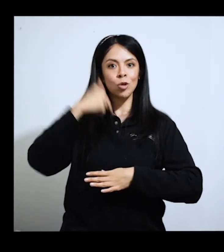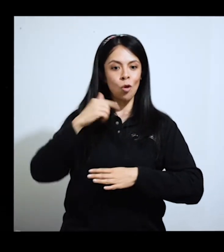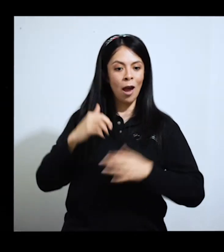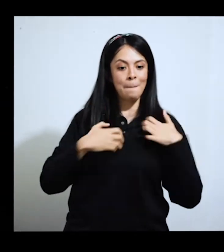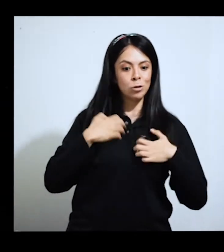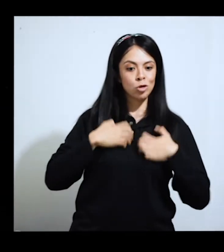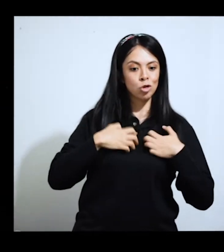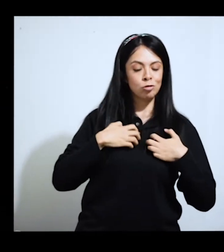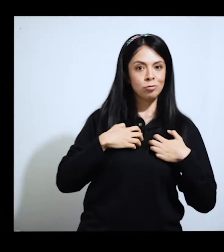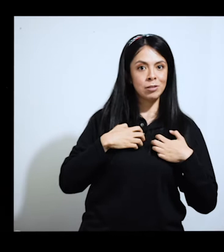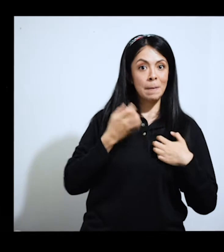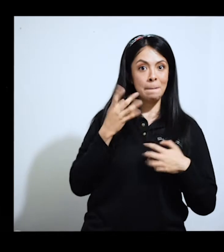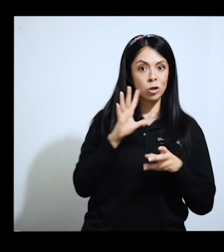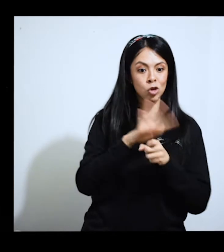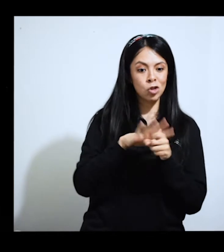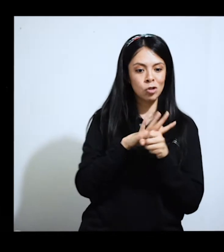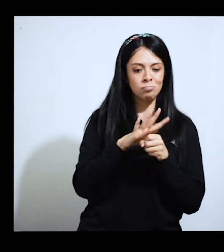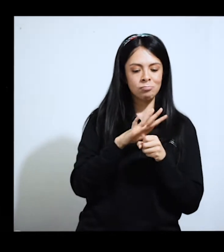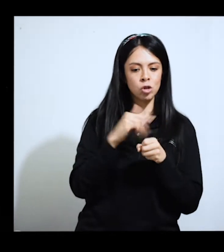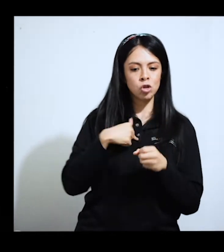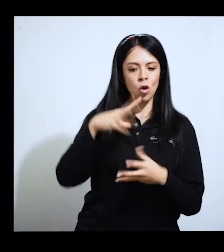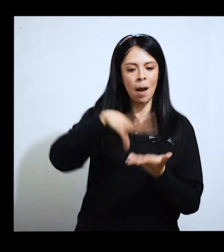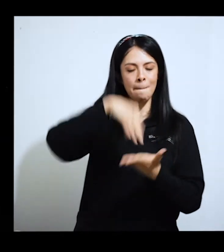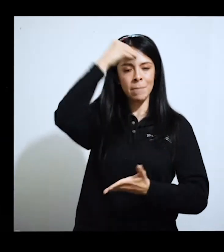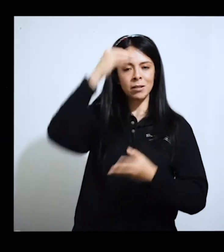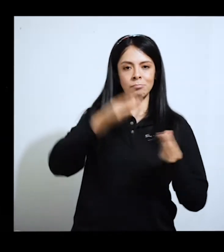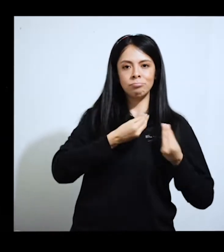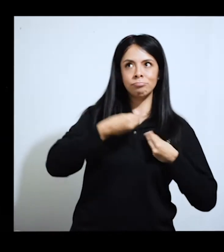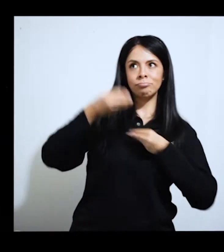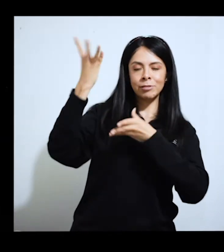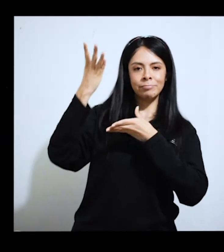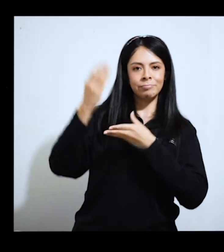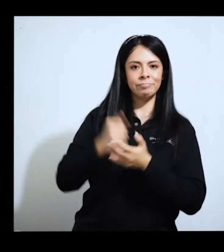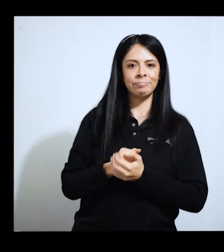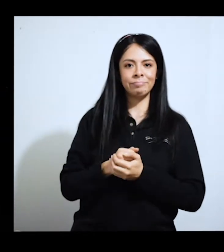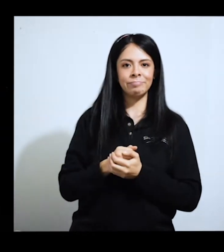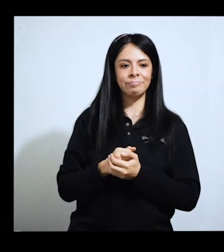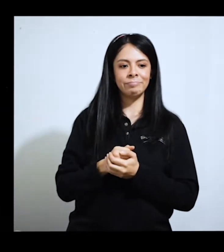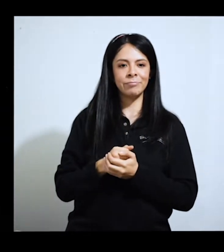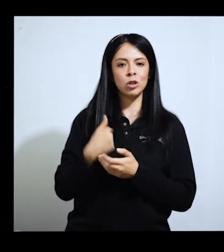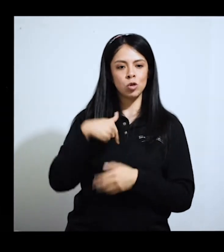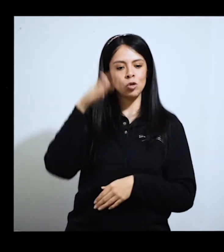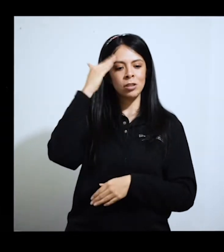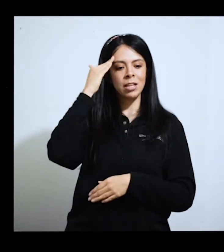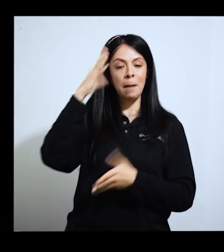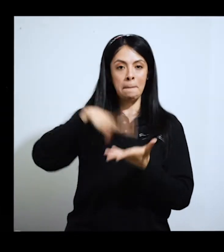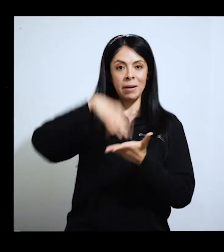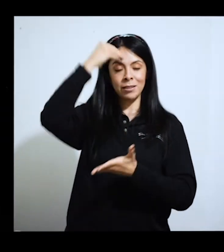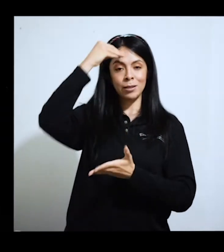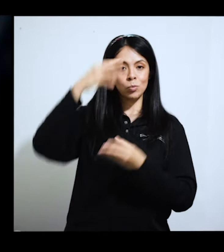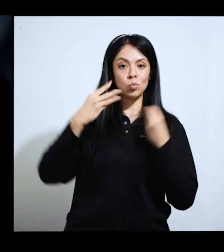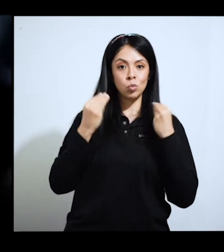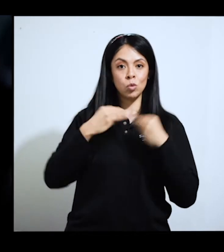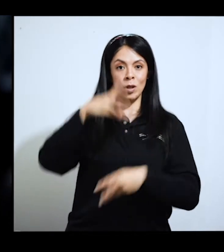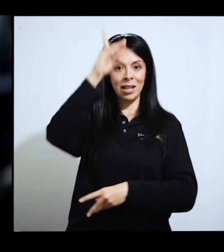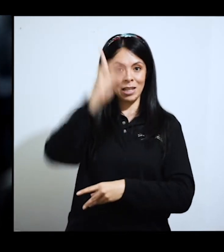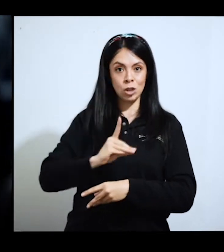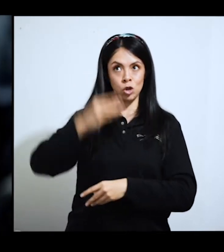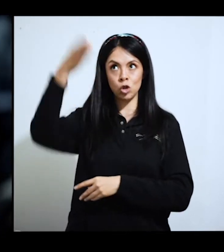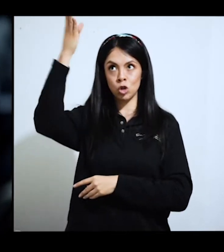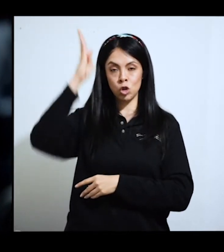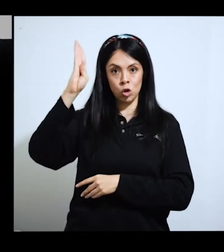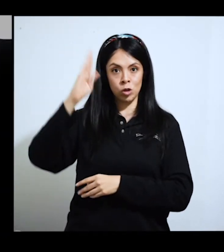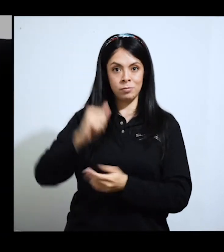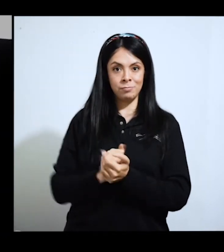a dónde llevar todo lo que estoy sintiendo y todo lo que estoy viviendo y con quién pasar eso, yo creo que se hace la diferencia. Y